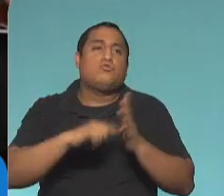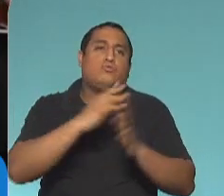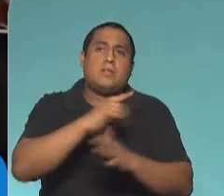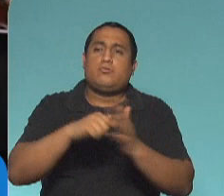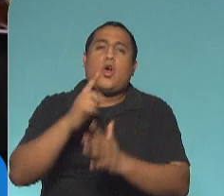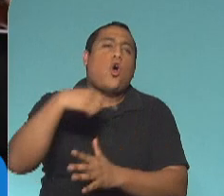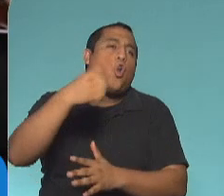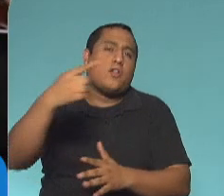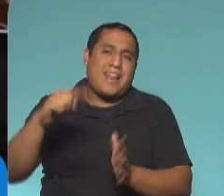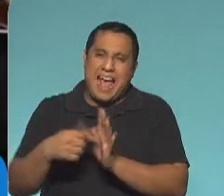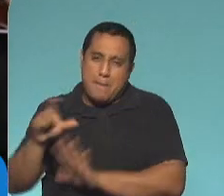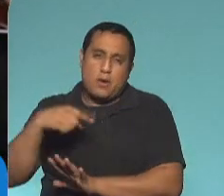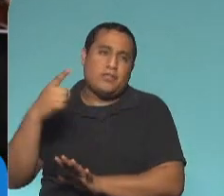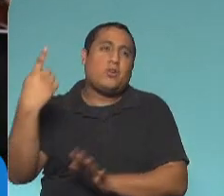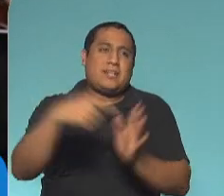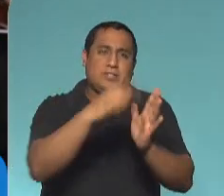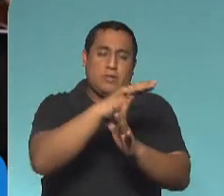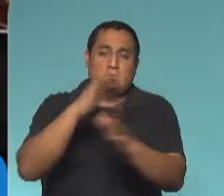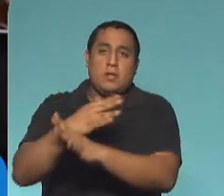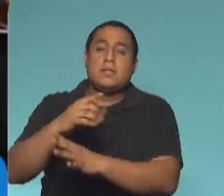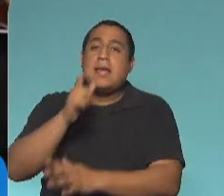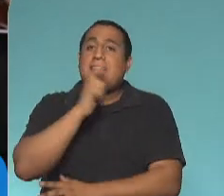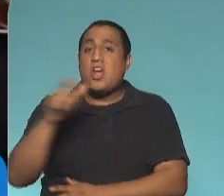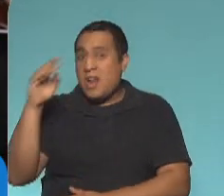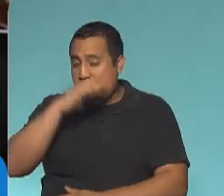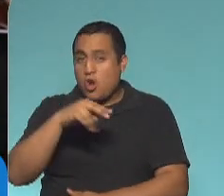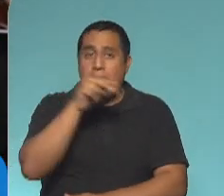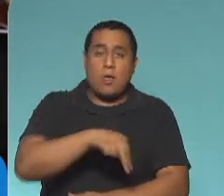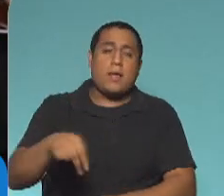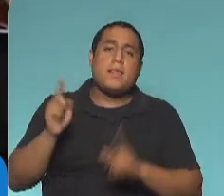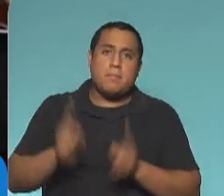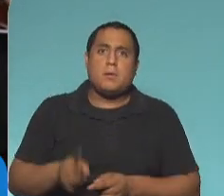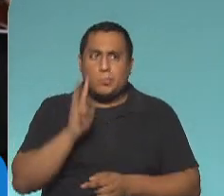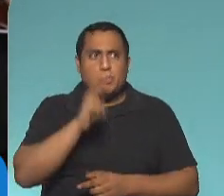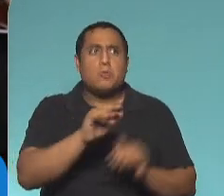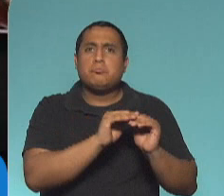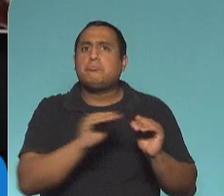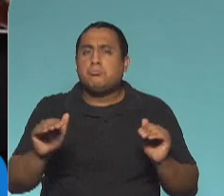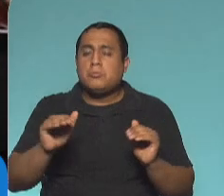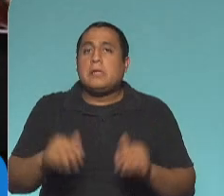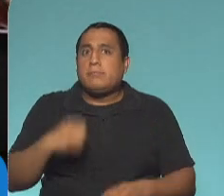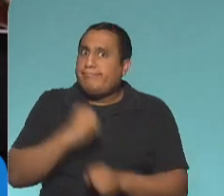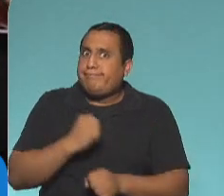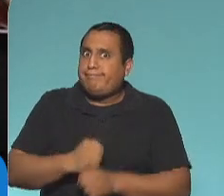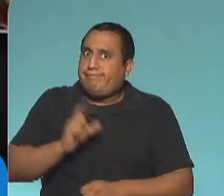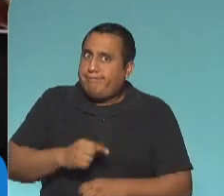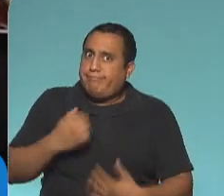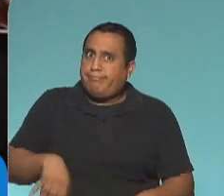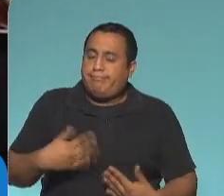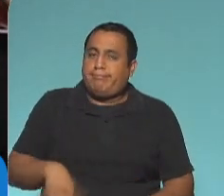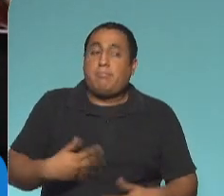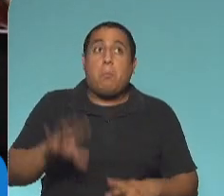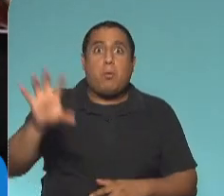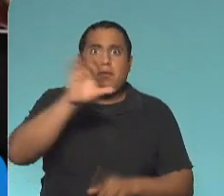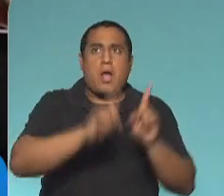del AMBA, y también Neuquén y Río Negro estamos viendo una estabilidad. Trabajando muy fuerte con provincias que están